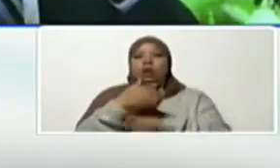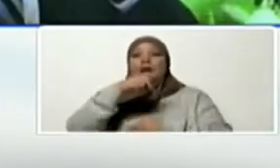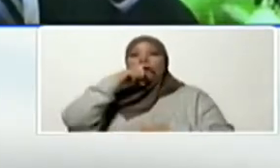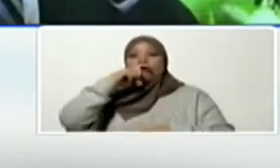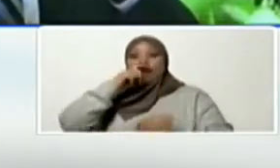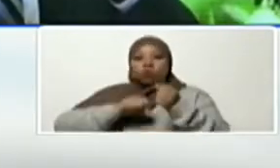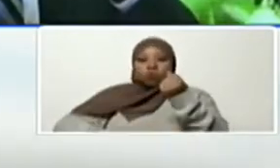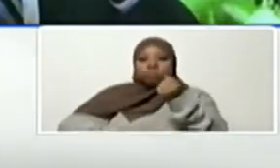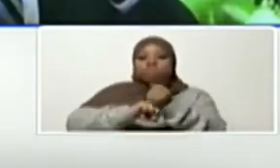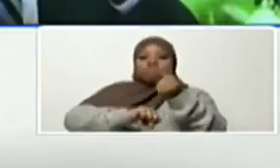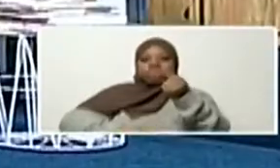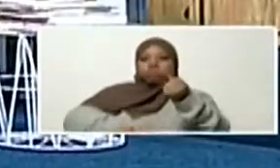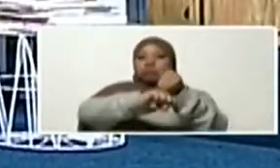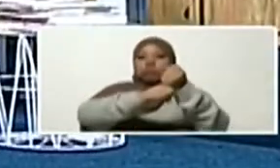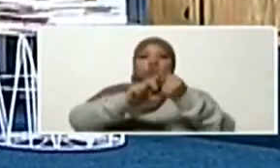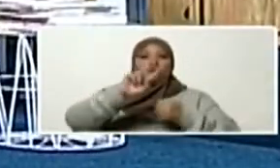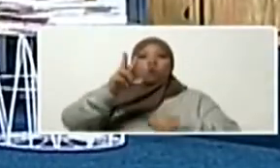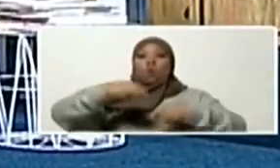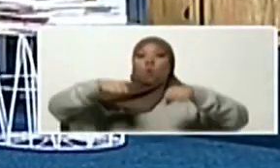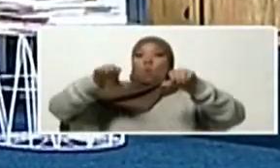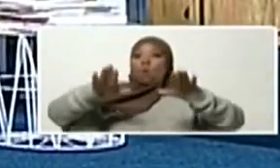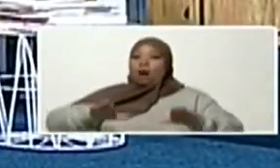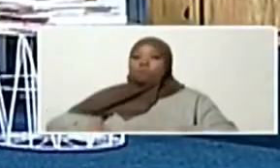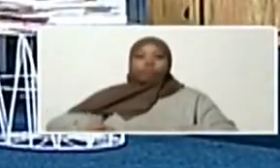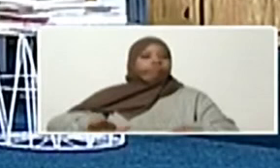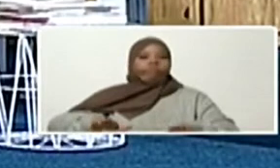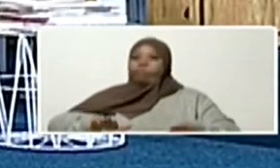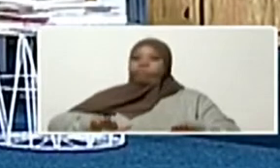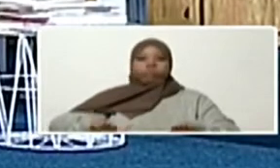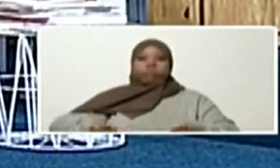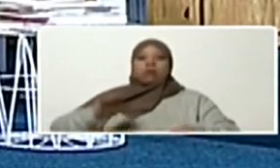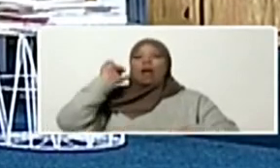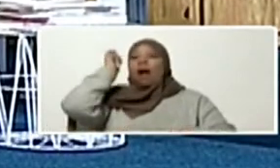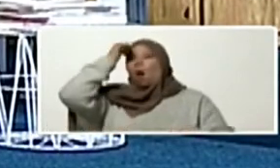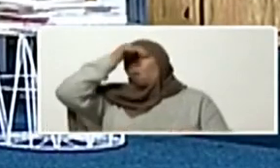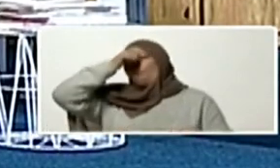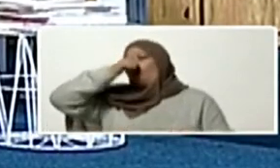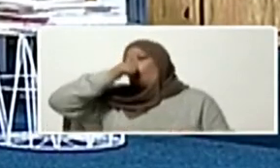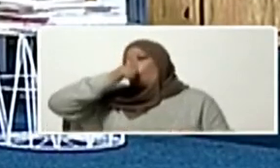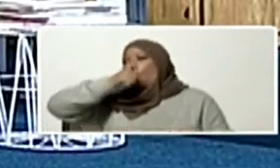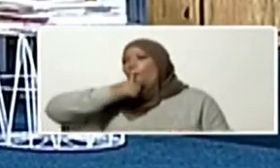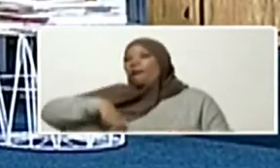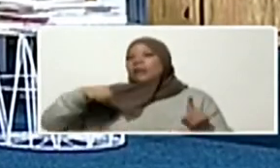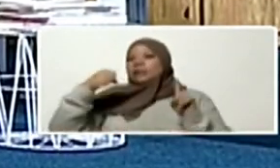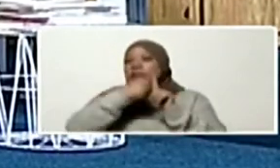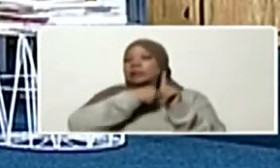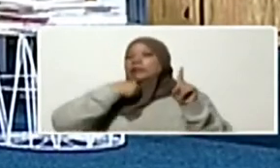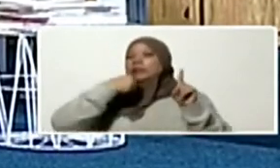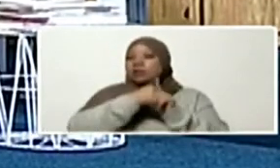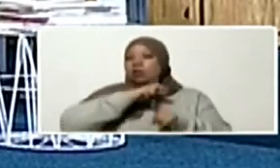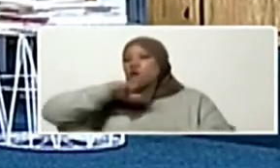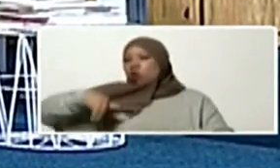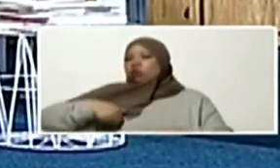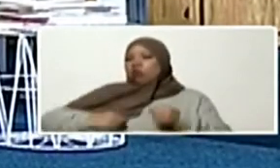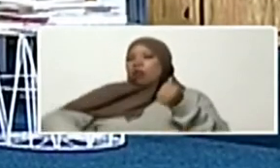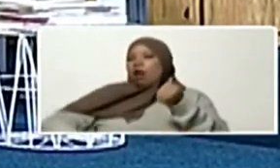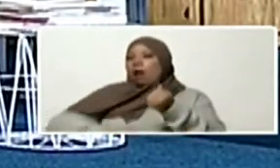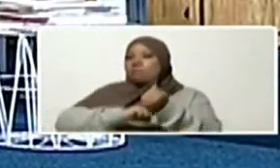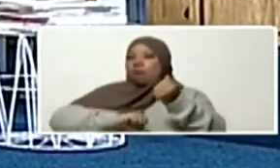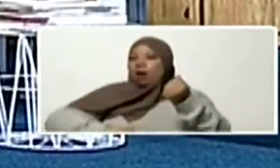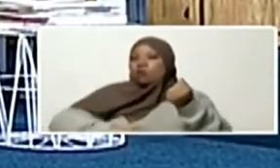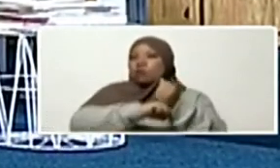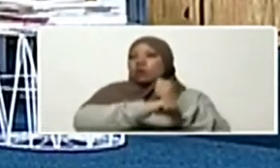Maduro, no te rindas. Maduro, da la pelea. Maduro, estamos contigo. Y cuando dicen